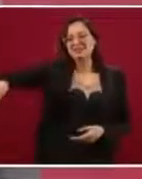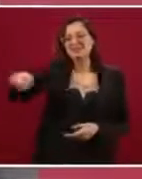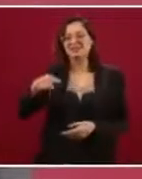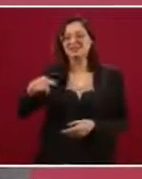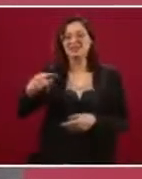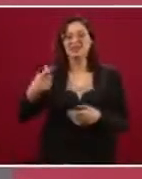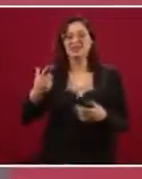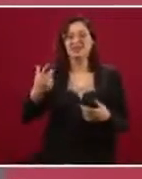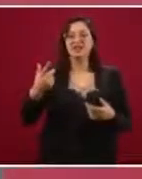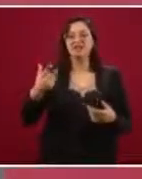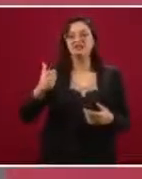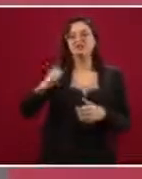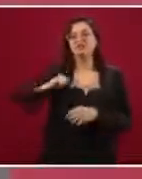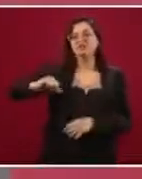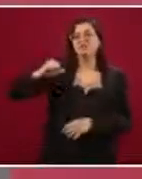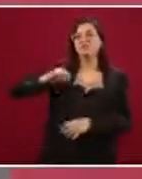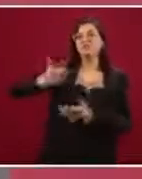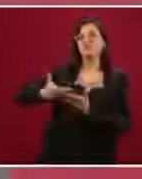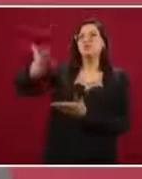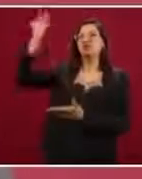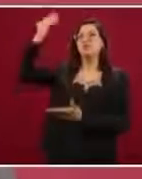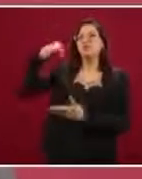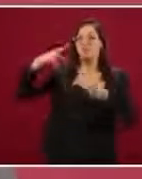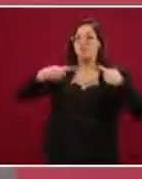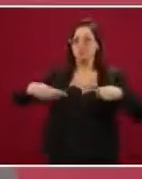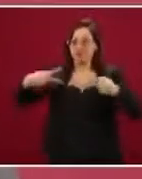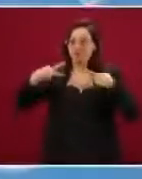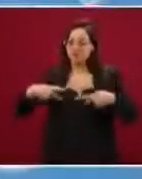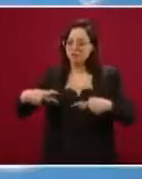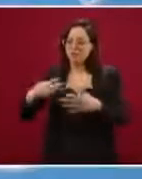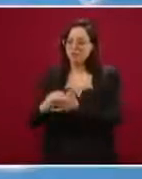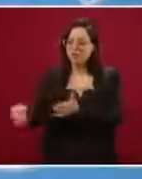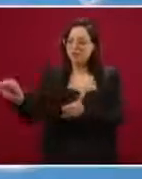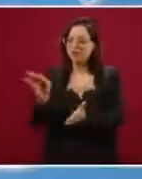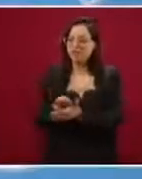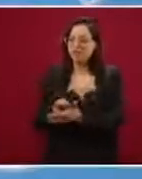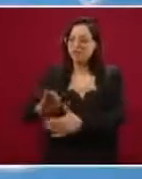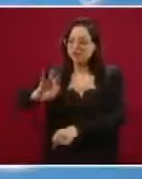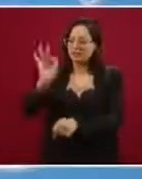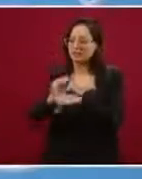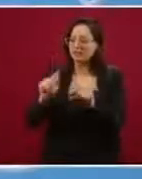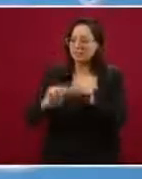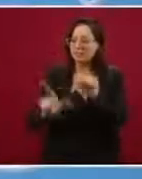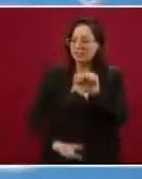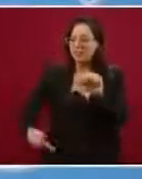la libertad, que me daban una,